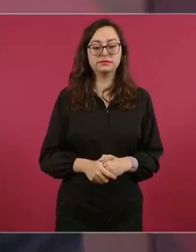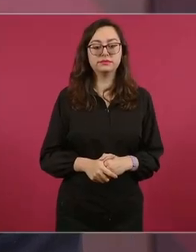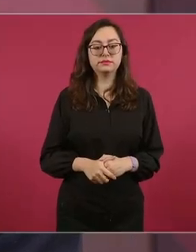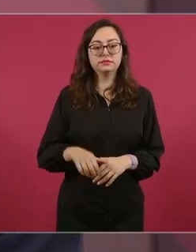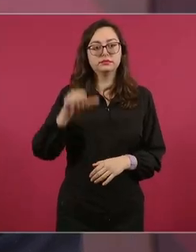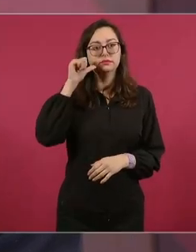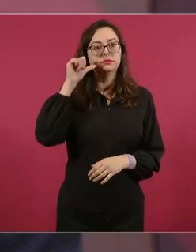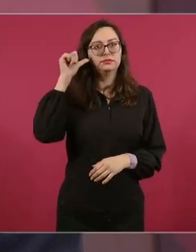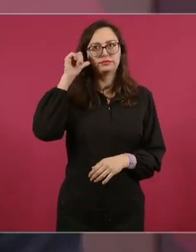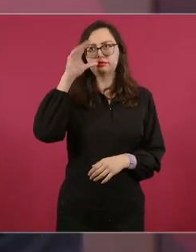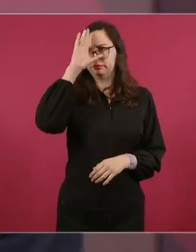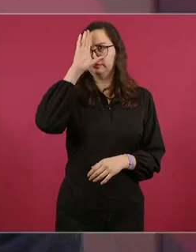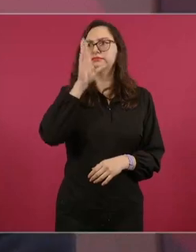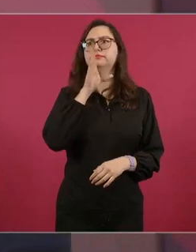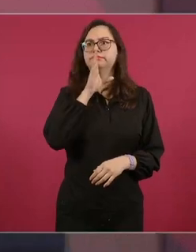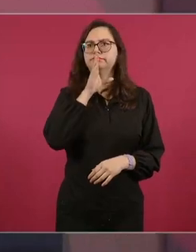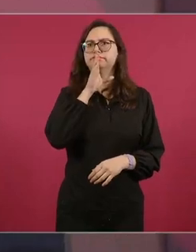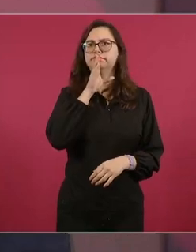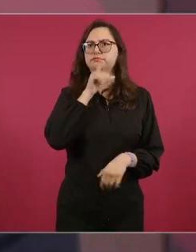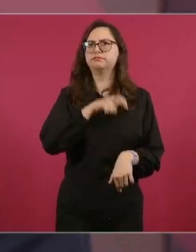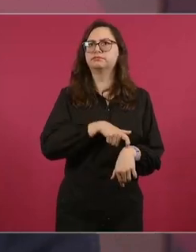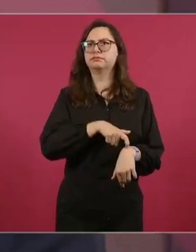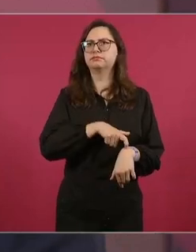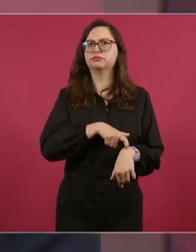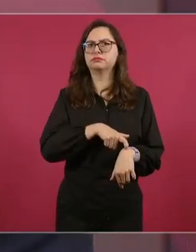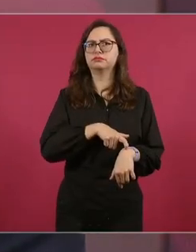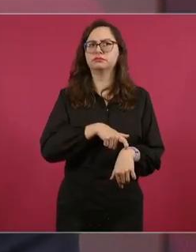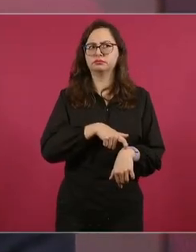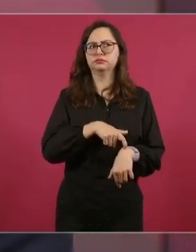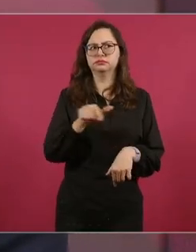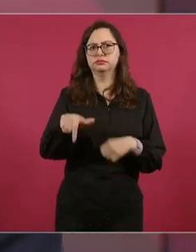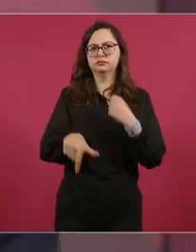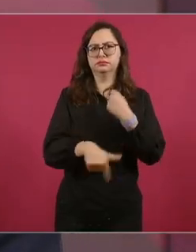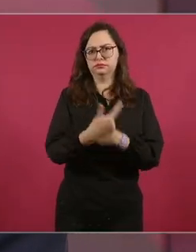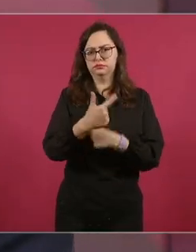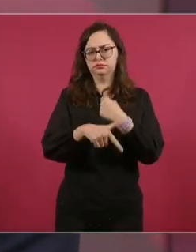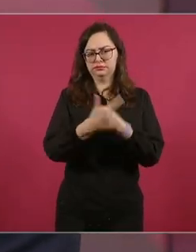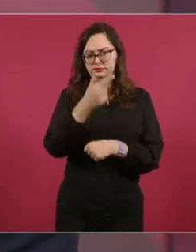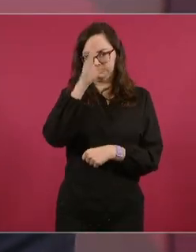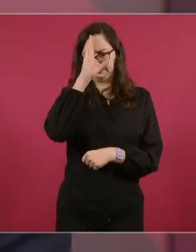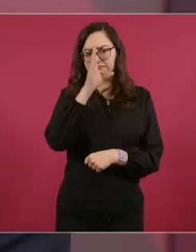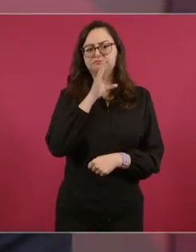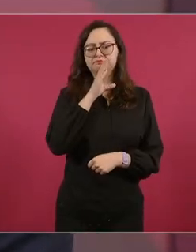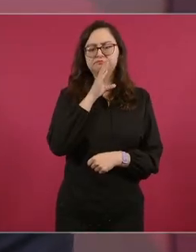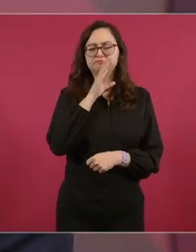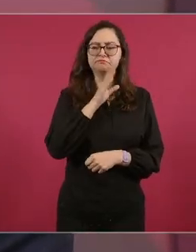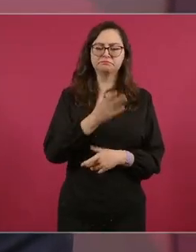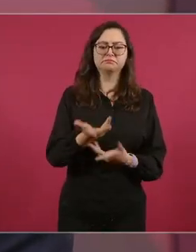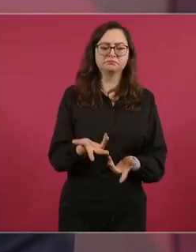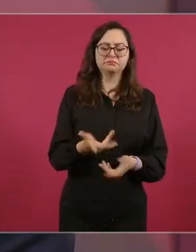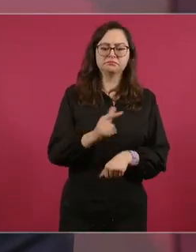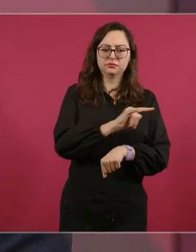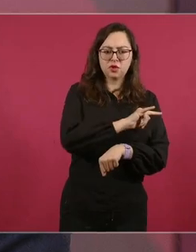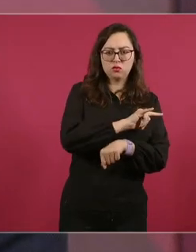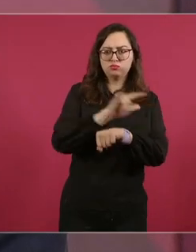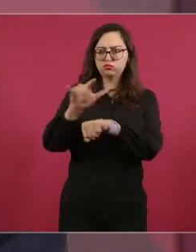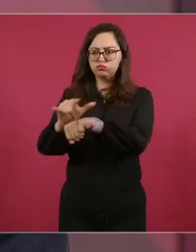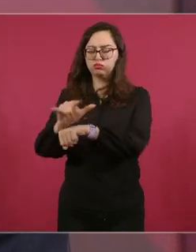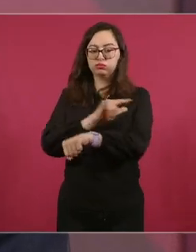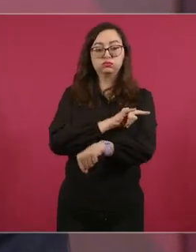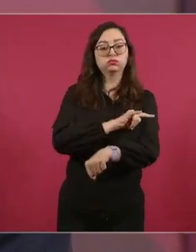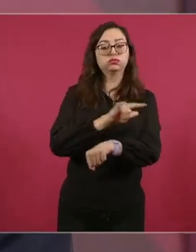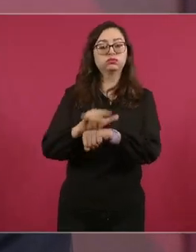ayer como a las 12 del día, hora de México, dos aviones